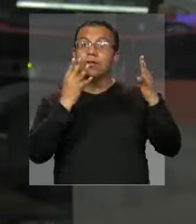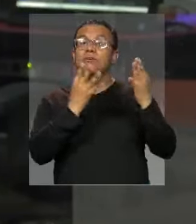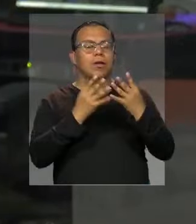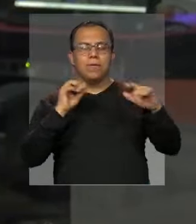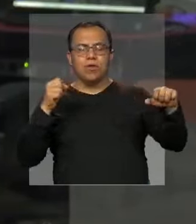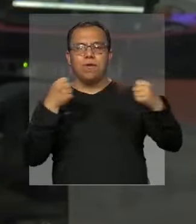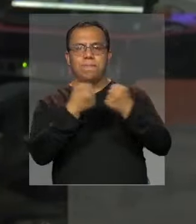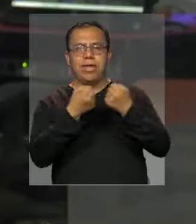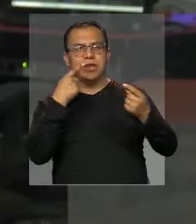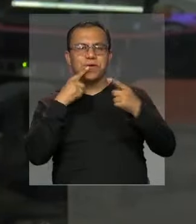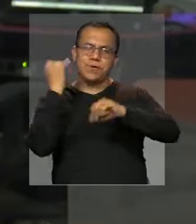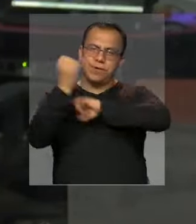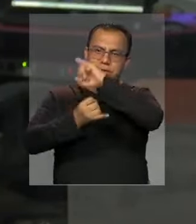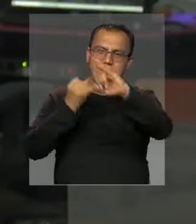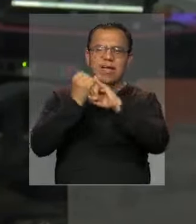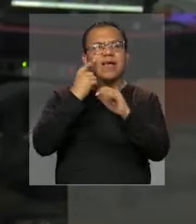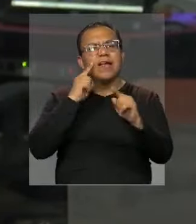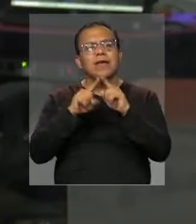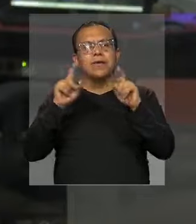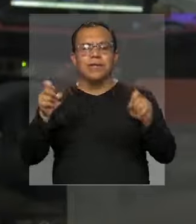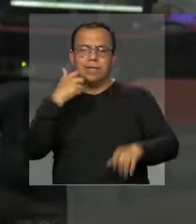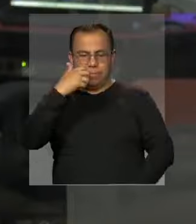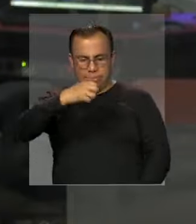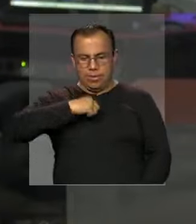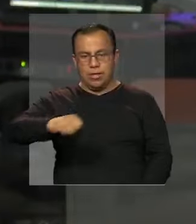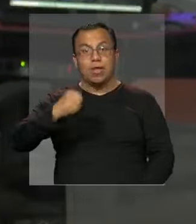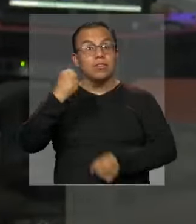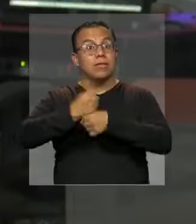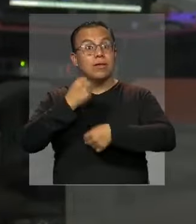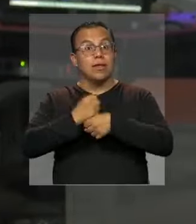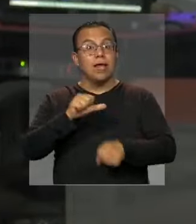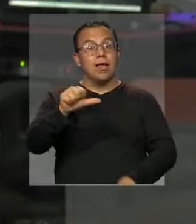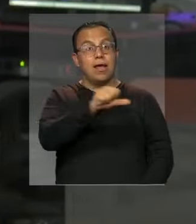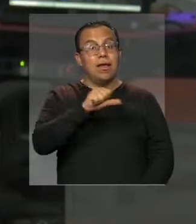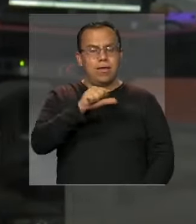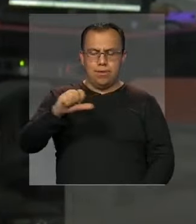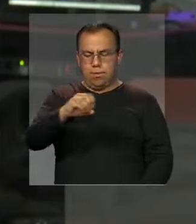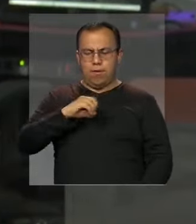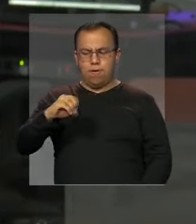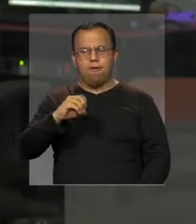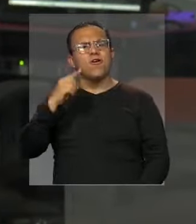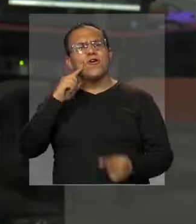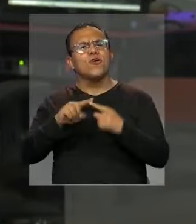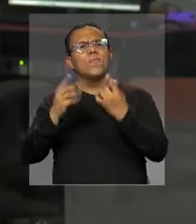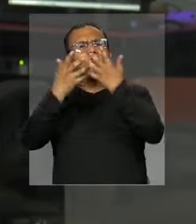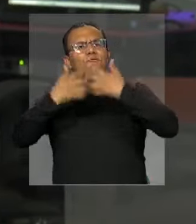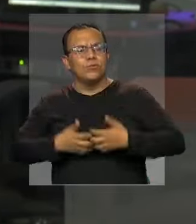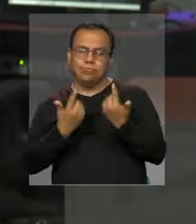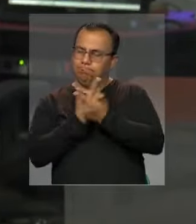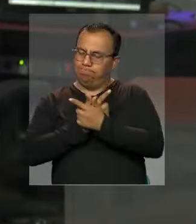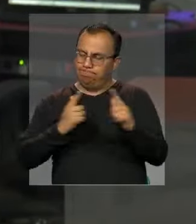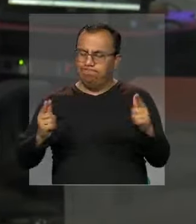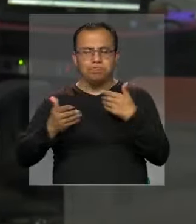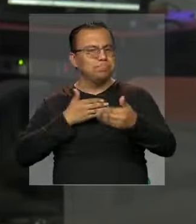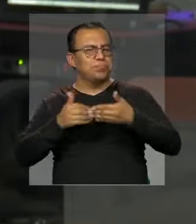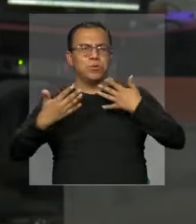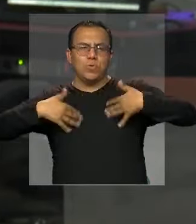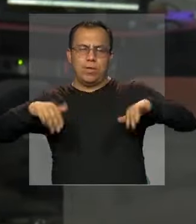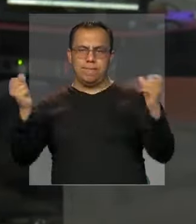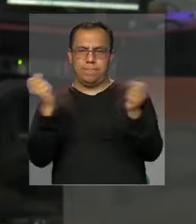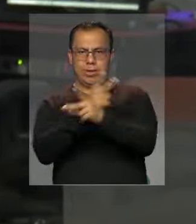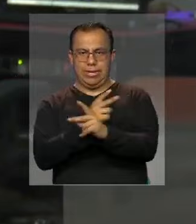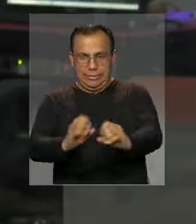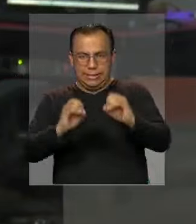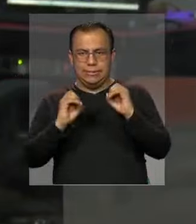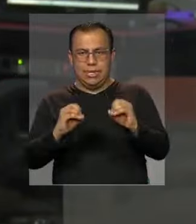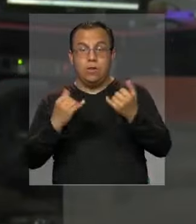convenio internacional para proteger los derechos de los trabajadores y las trabajadoras a ejercer sus funciones libres de cualquier tipo de violencia.